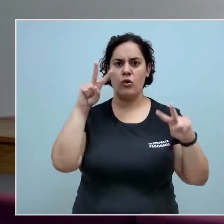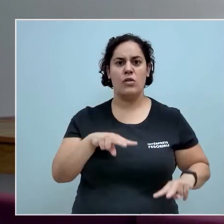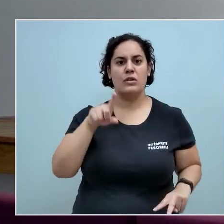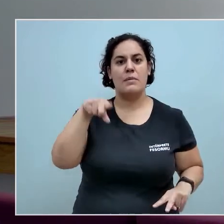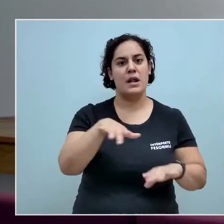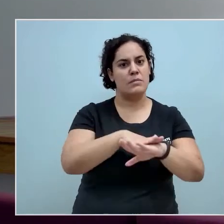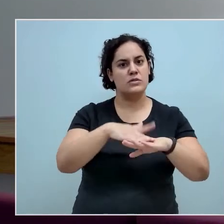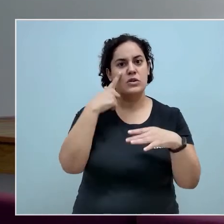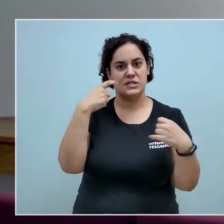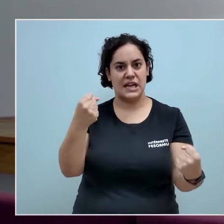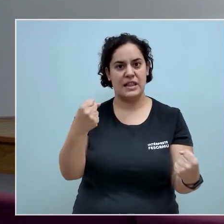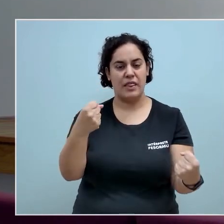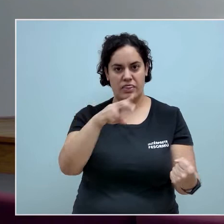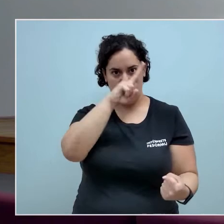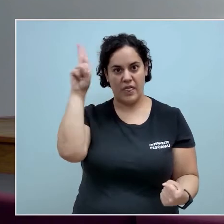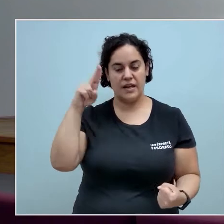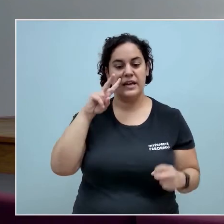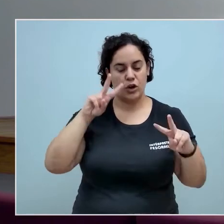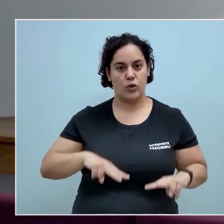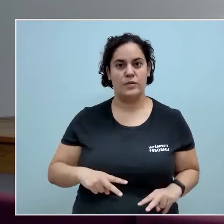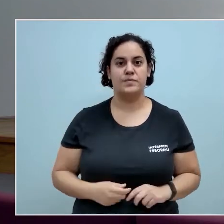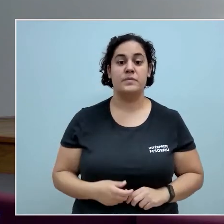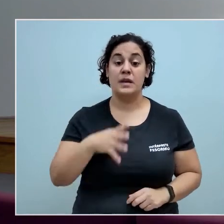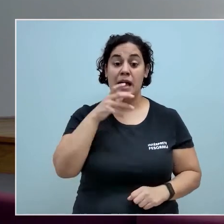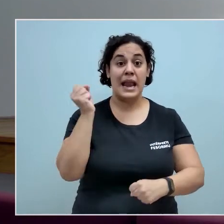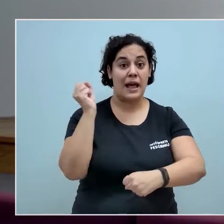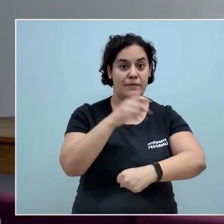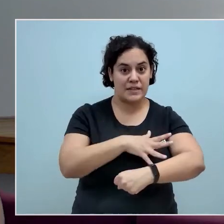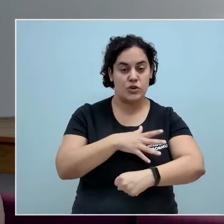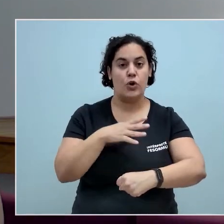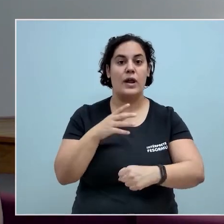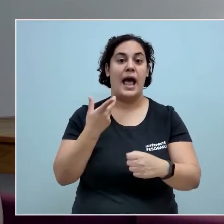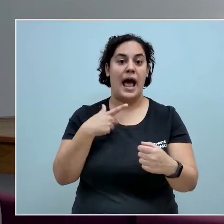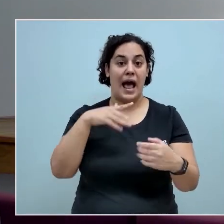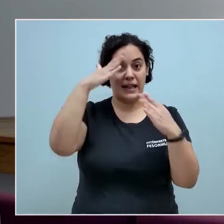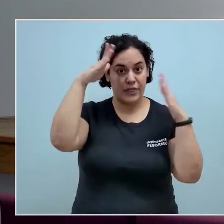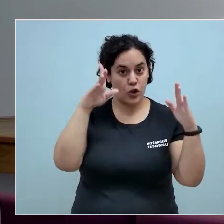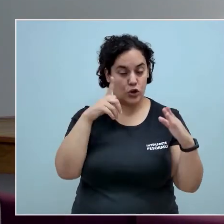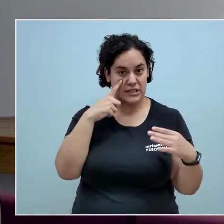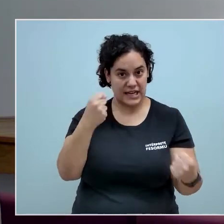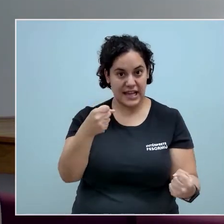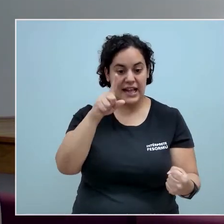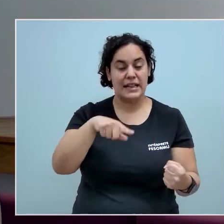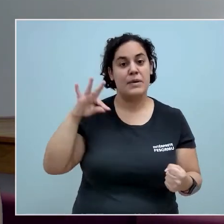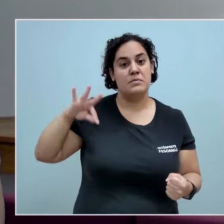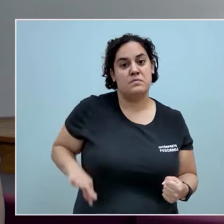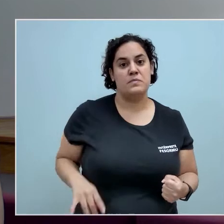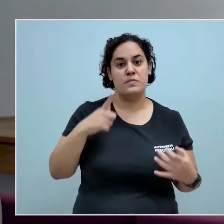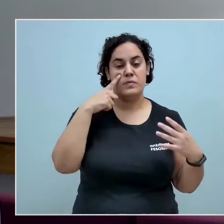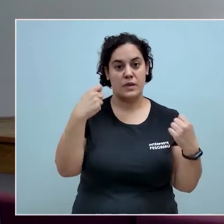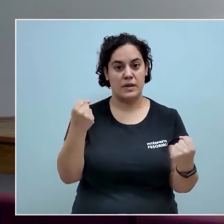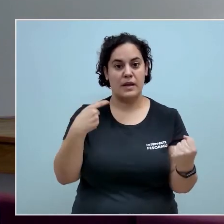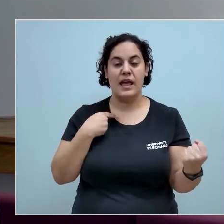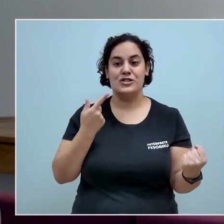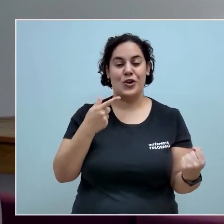propio Ministerio de Sanidad. La inversión que realizamos en atención primaria y el trabajo de los sanitarios de la región no valen nada